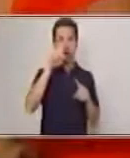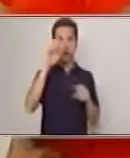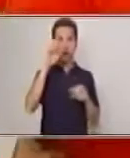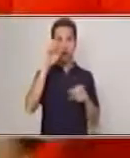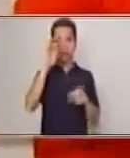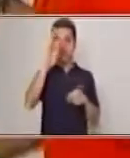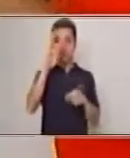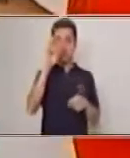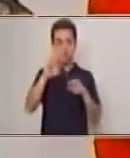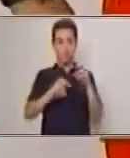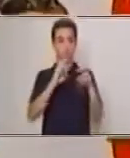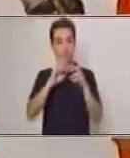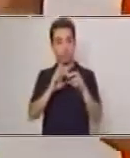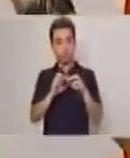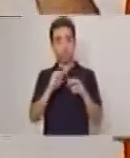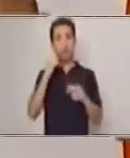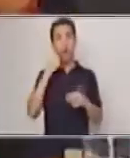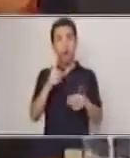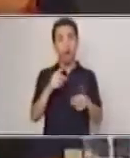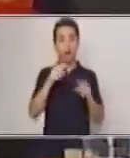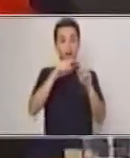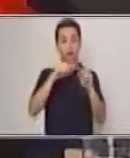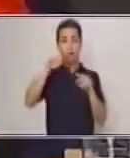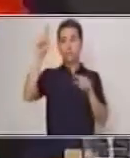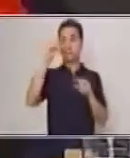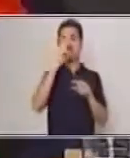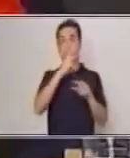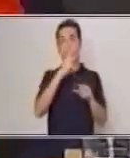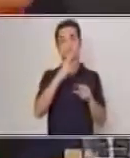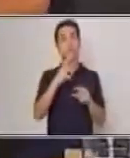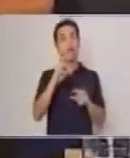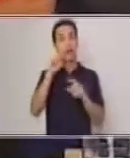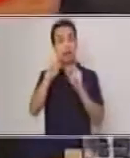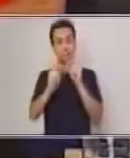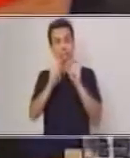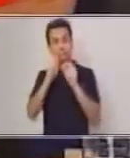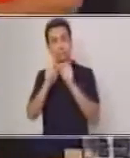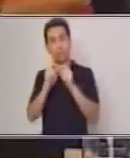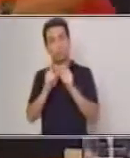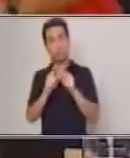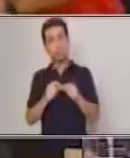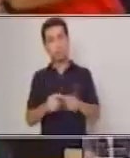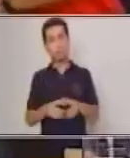Logramos la perfección al encontrar que son raíces cúbicas exactas.